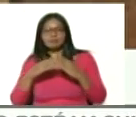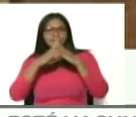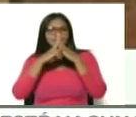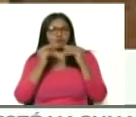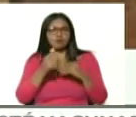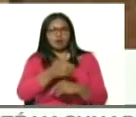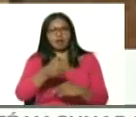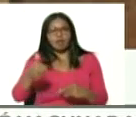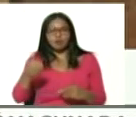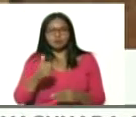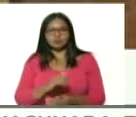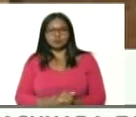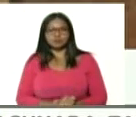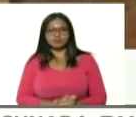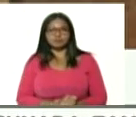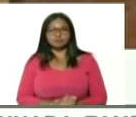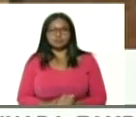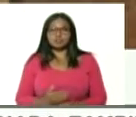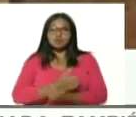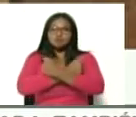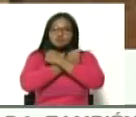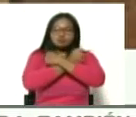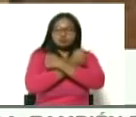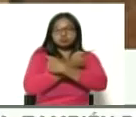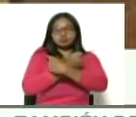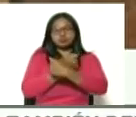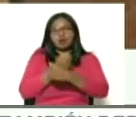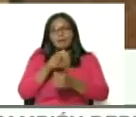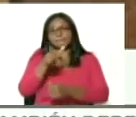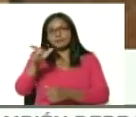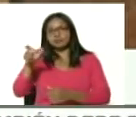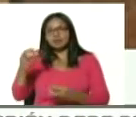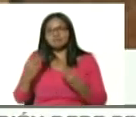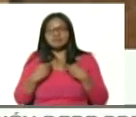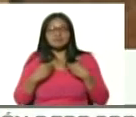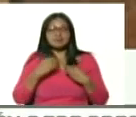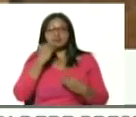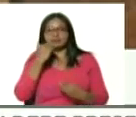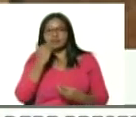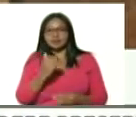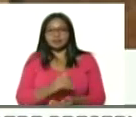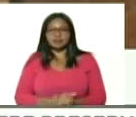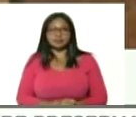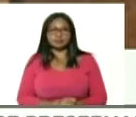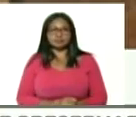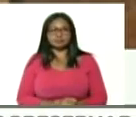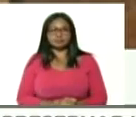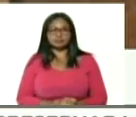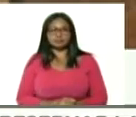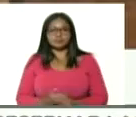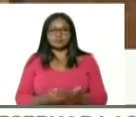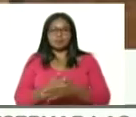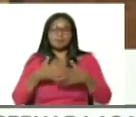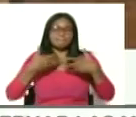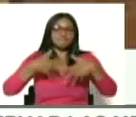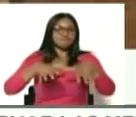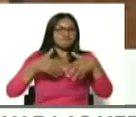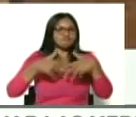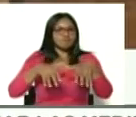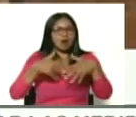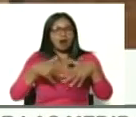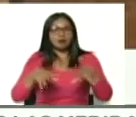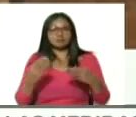comunidades, sea abrazado por los vecinos, sea llevado en la mano con marchas multitudinarias por el